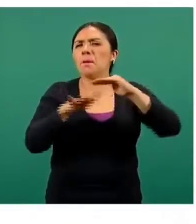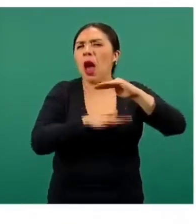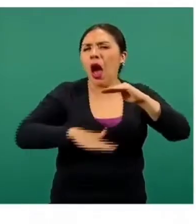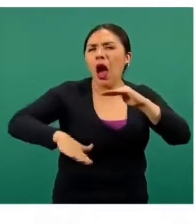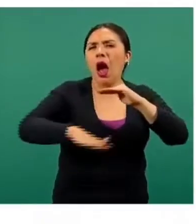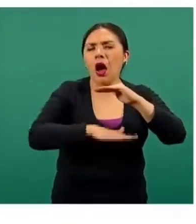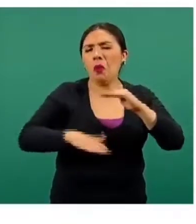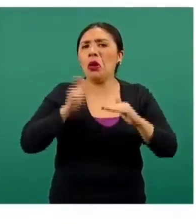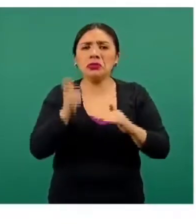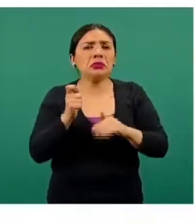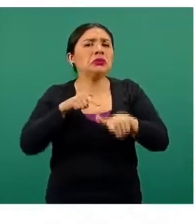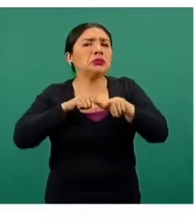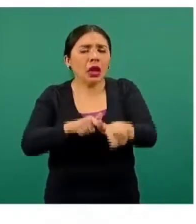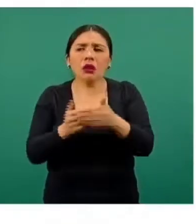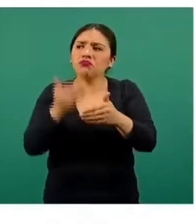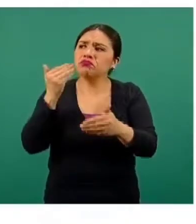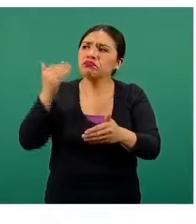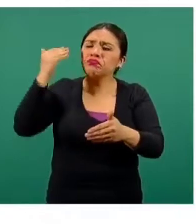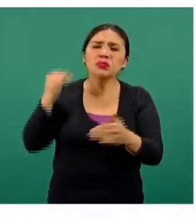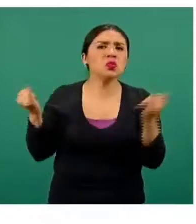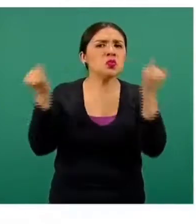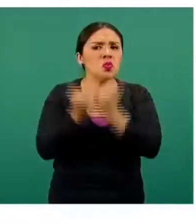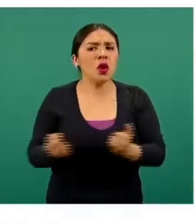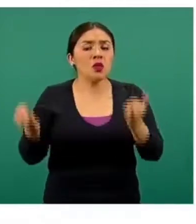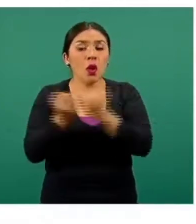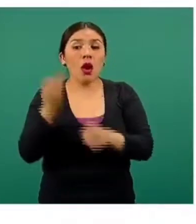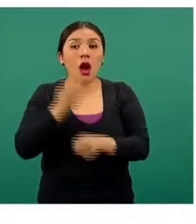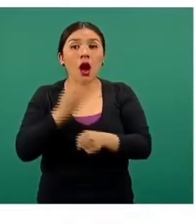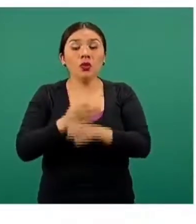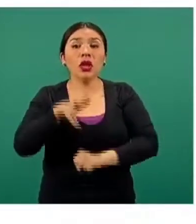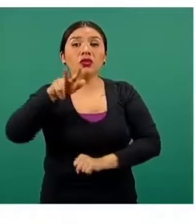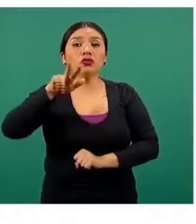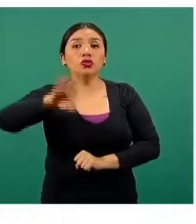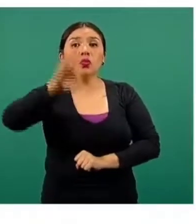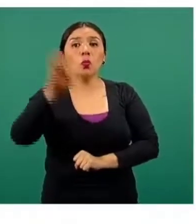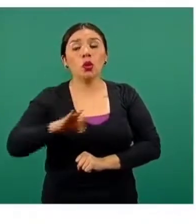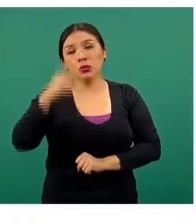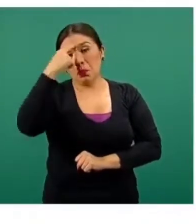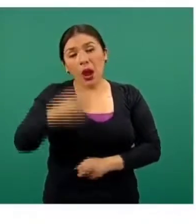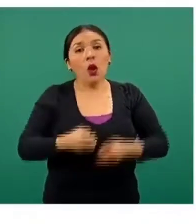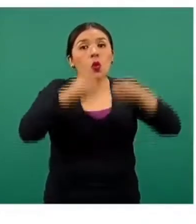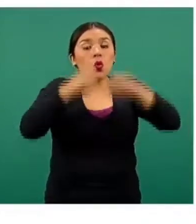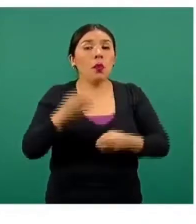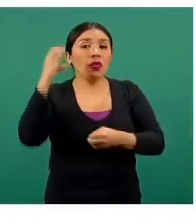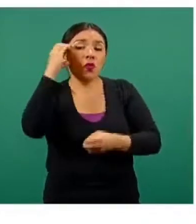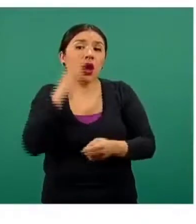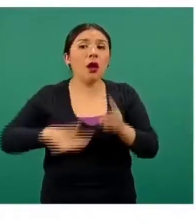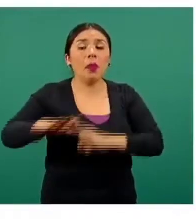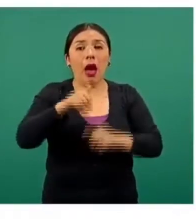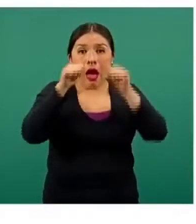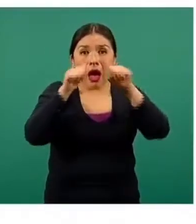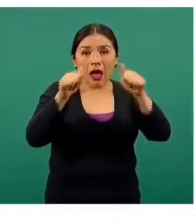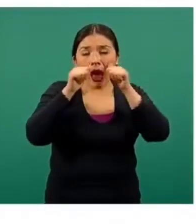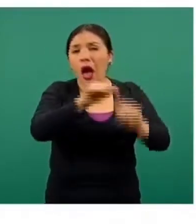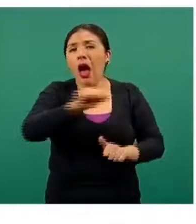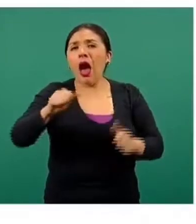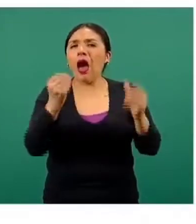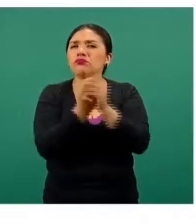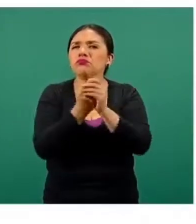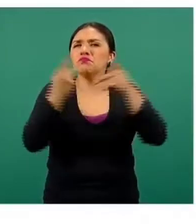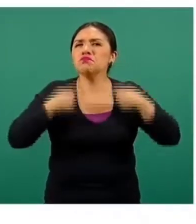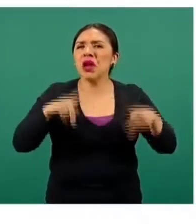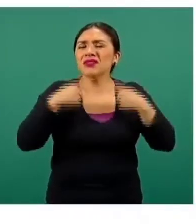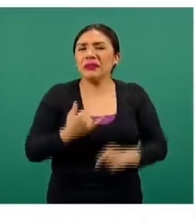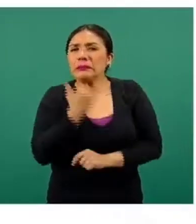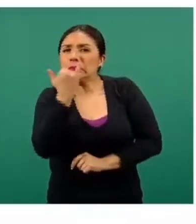manera en las últimas semanas, 18% para el total de camas que atienden a pacientes sospechosos o